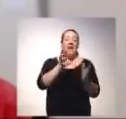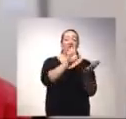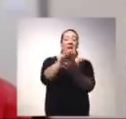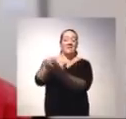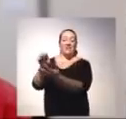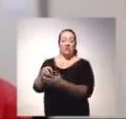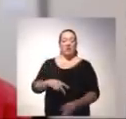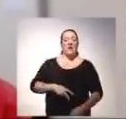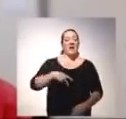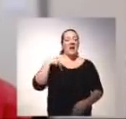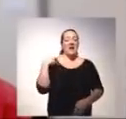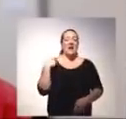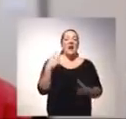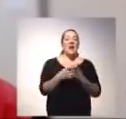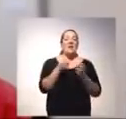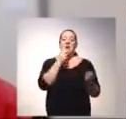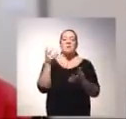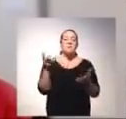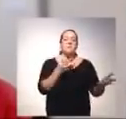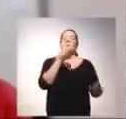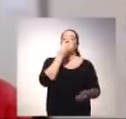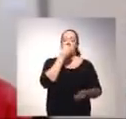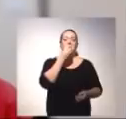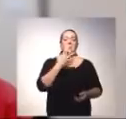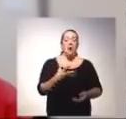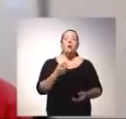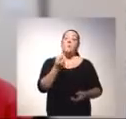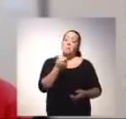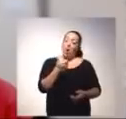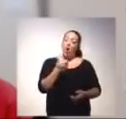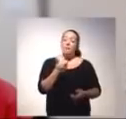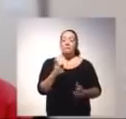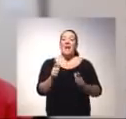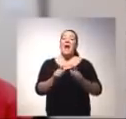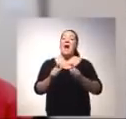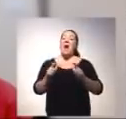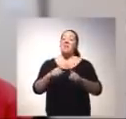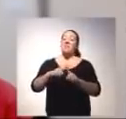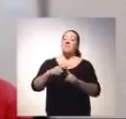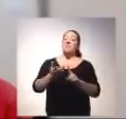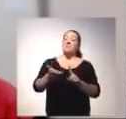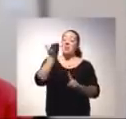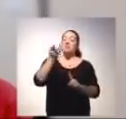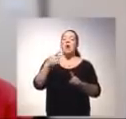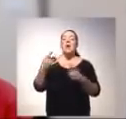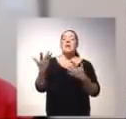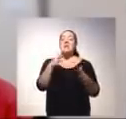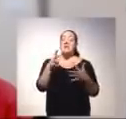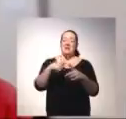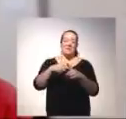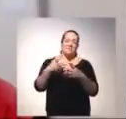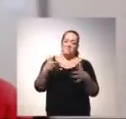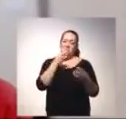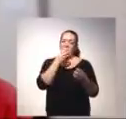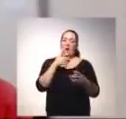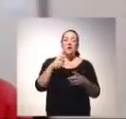estaciones se han mantenido en niveles de calidad de aire buenos, con un ligero ascenso a niveles razonablemente buenos en las últimas